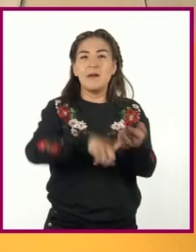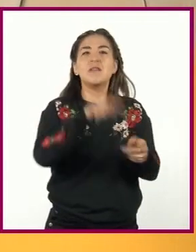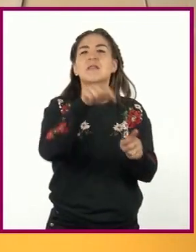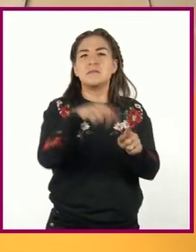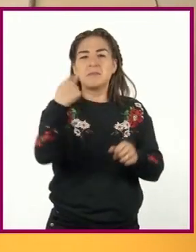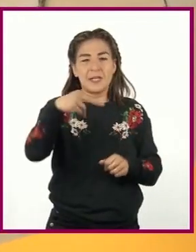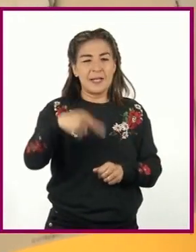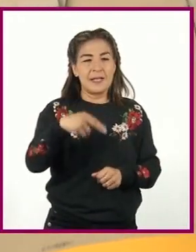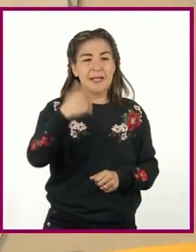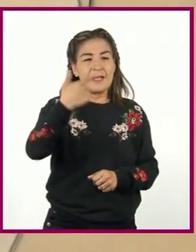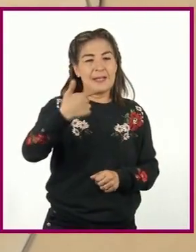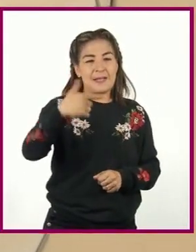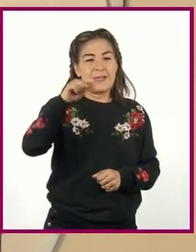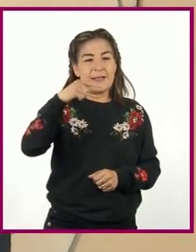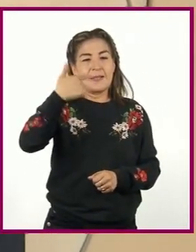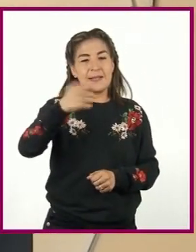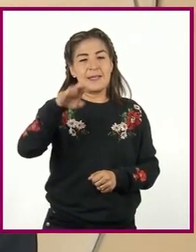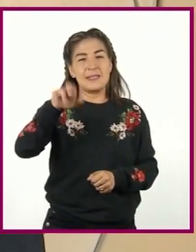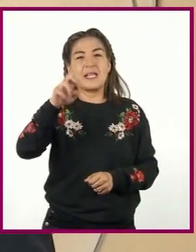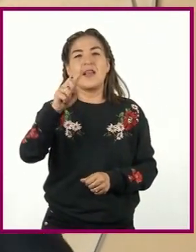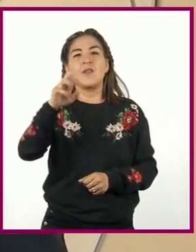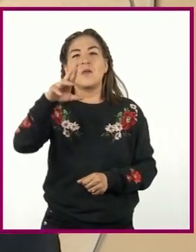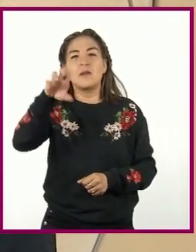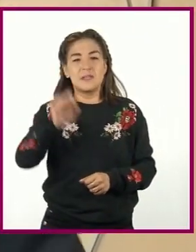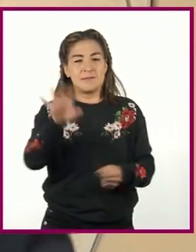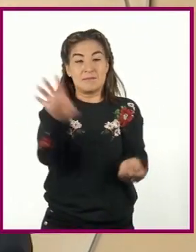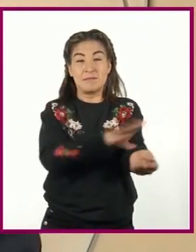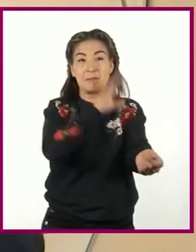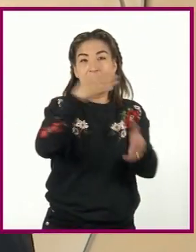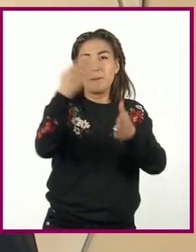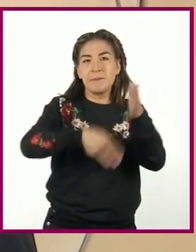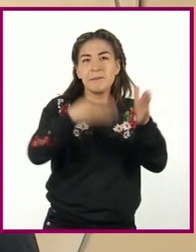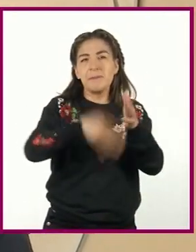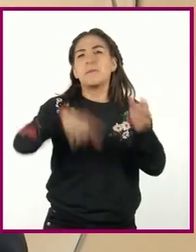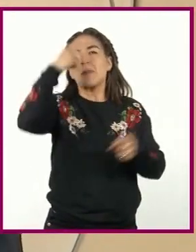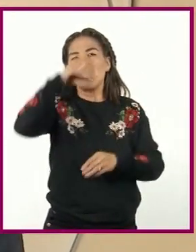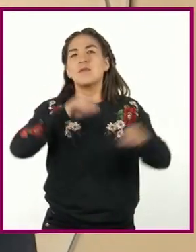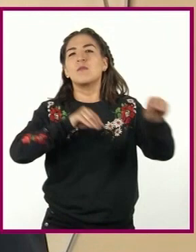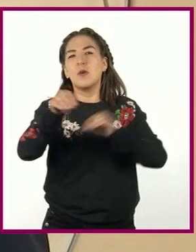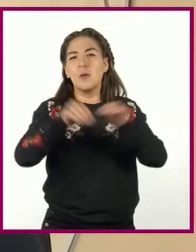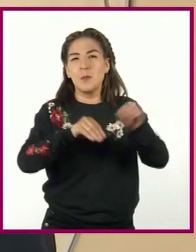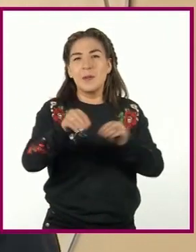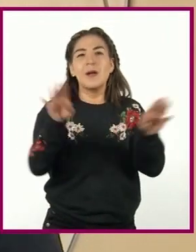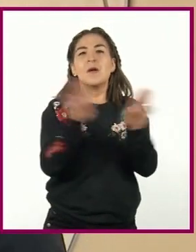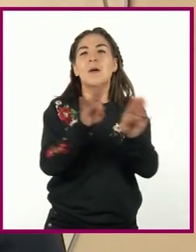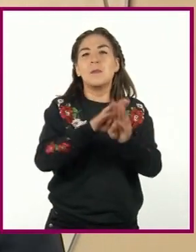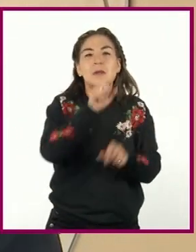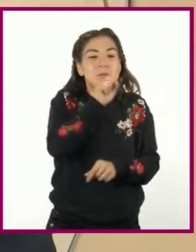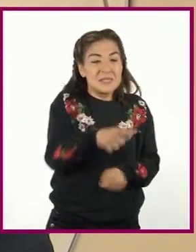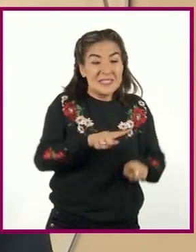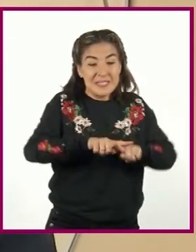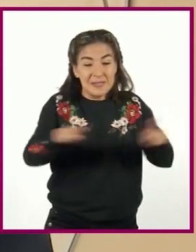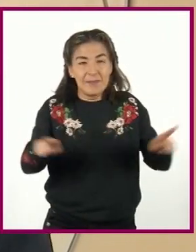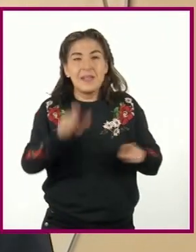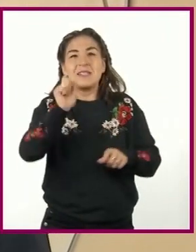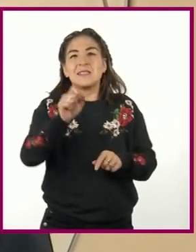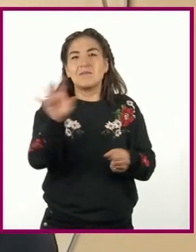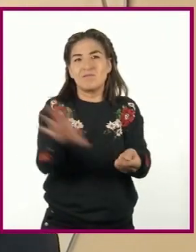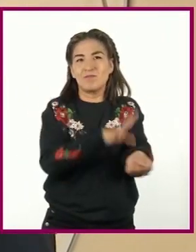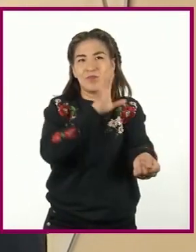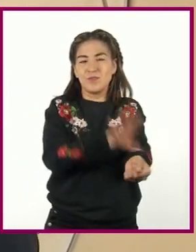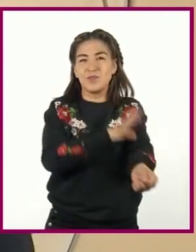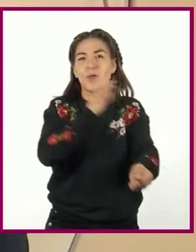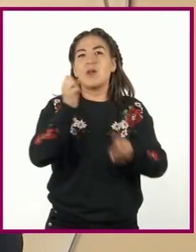generadores electromecánicos, que son dispositivos que utilizan el movimiento para mantener una diferencia de potencial